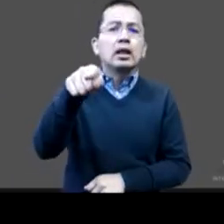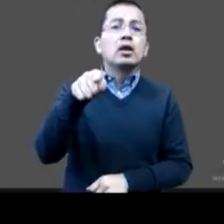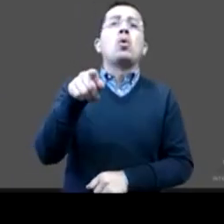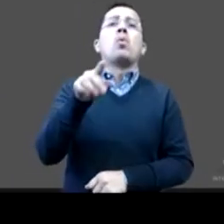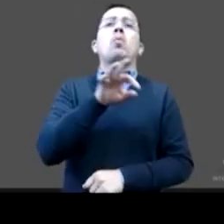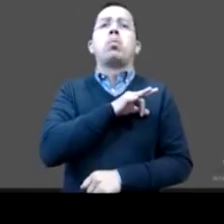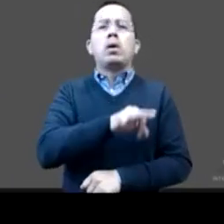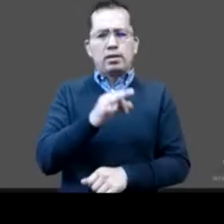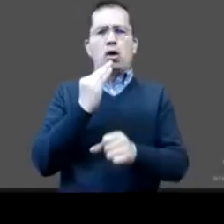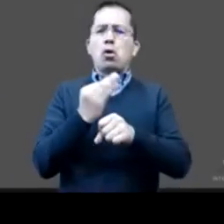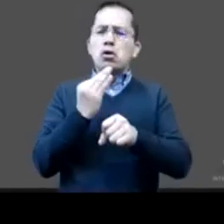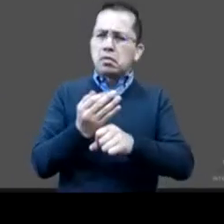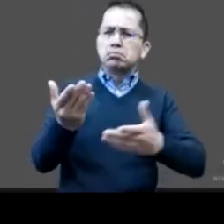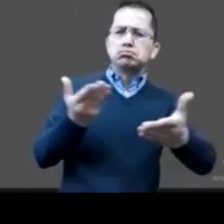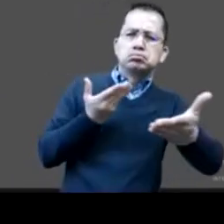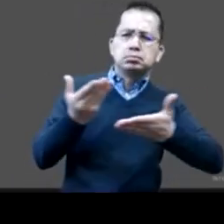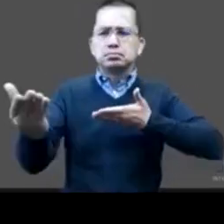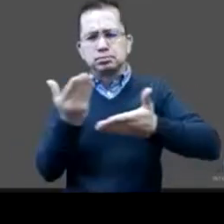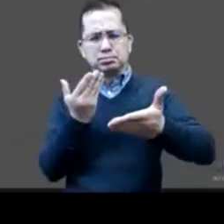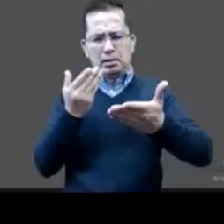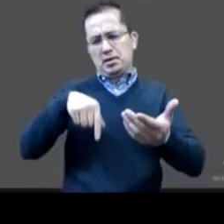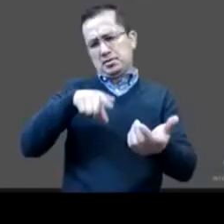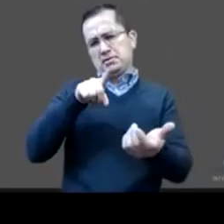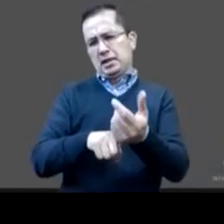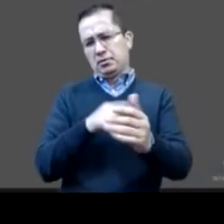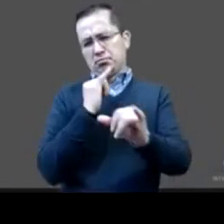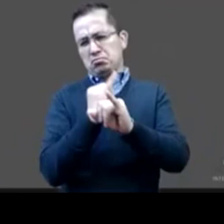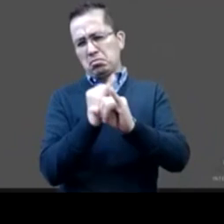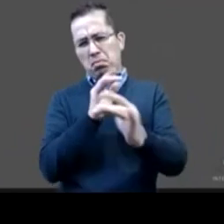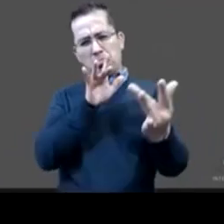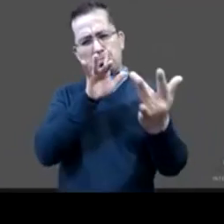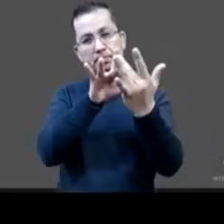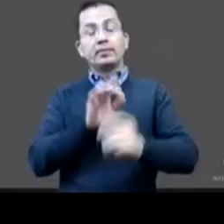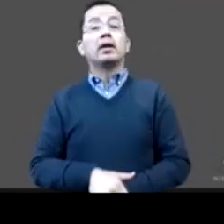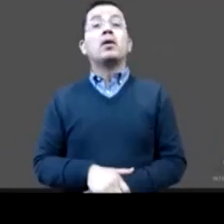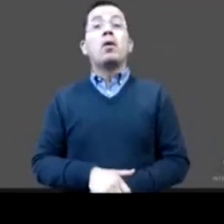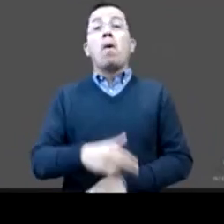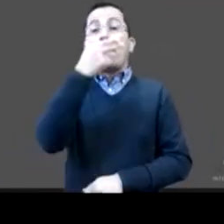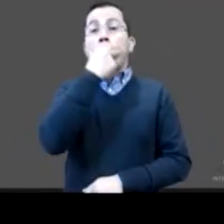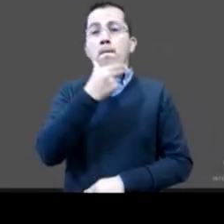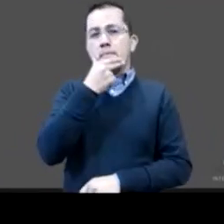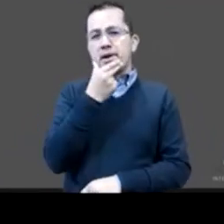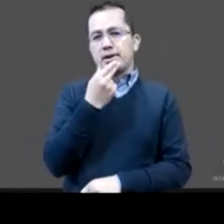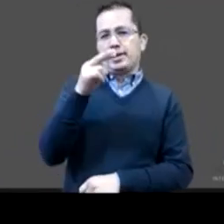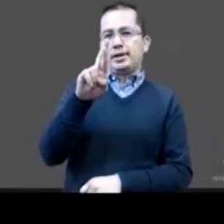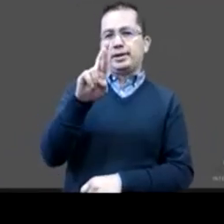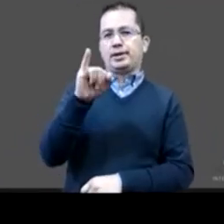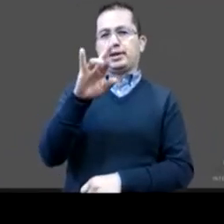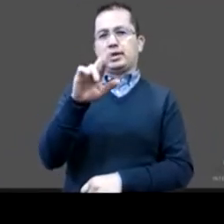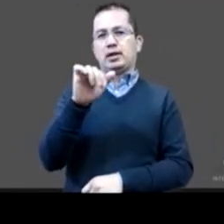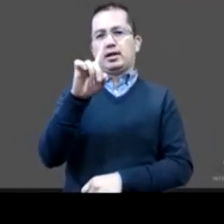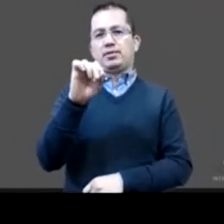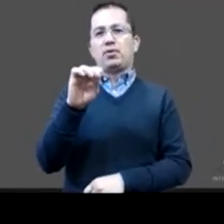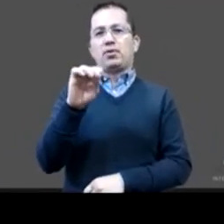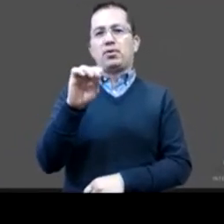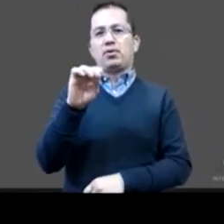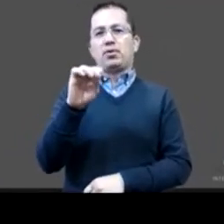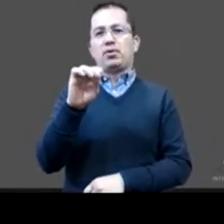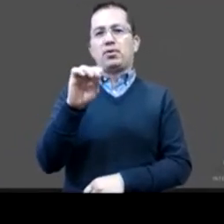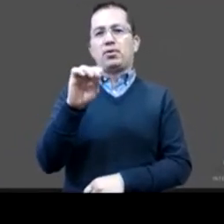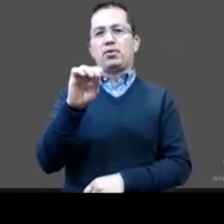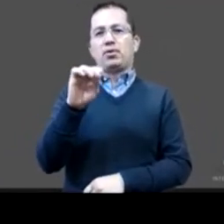mantener la conversación y este diálogo. Quiero agradecer muchísimo a Ricardo Bucio, el secretario ejecutivo del CIPINA, pues que nos puedas dar la